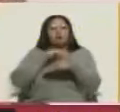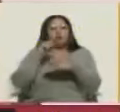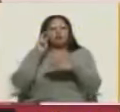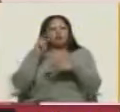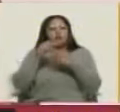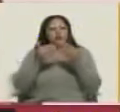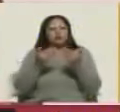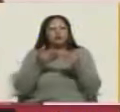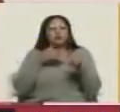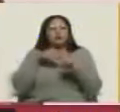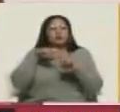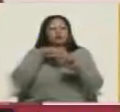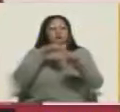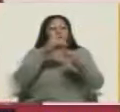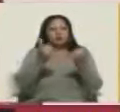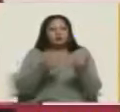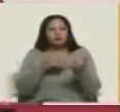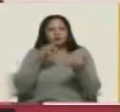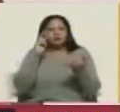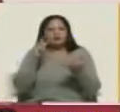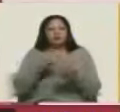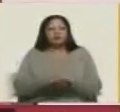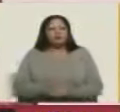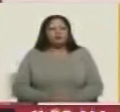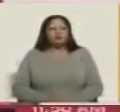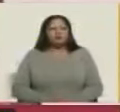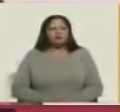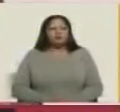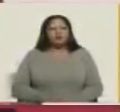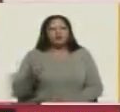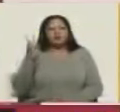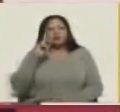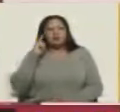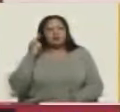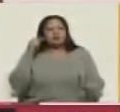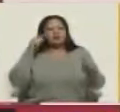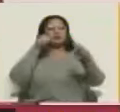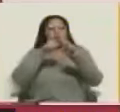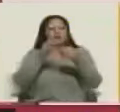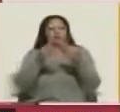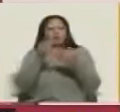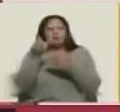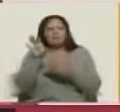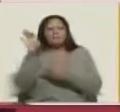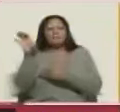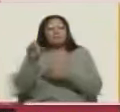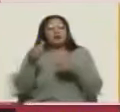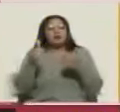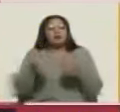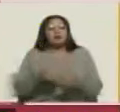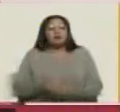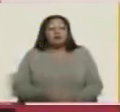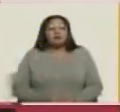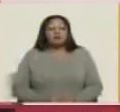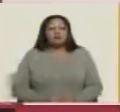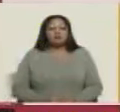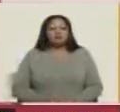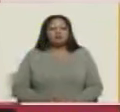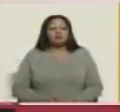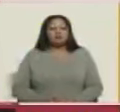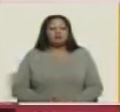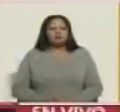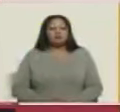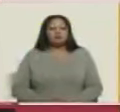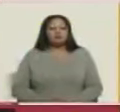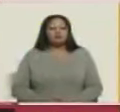de la persecución. Y Venezuela tiene el destino de ser un país, un gran país, un gran país. En lo